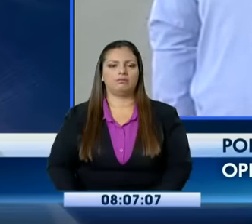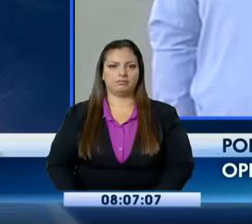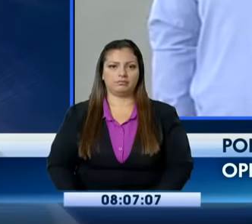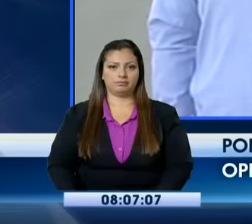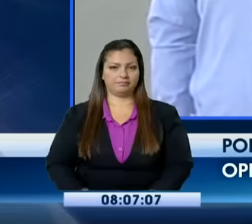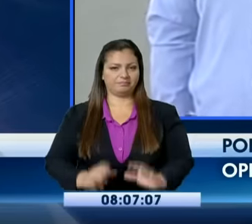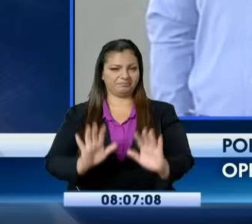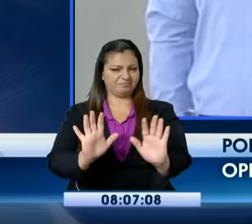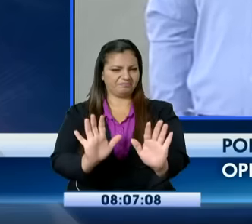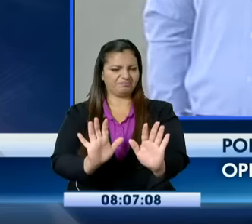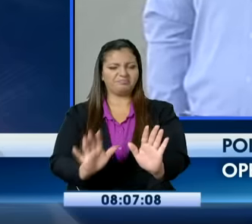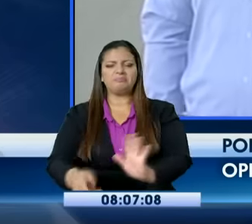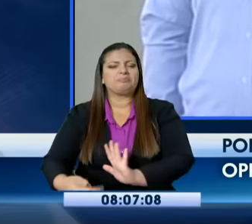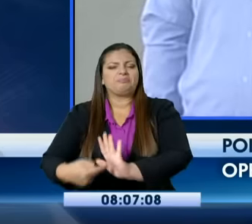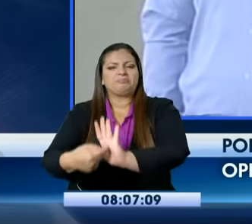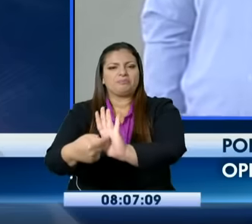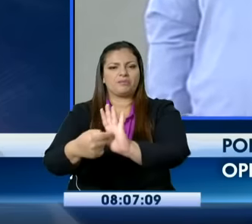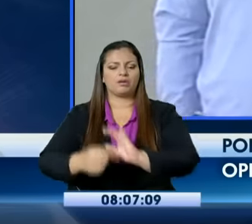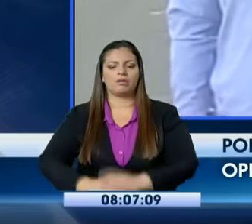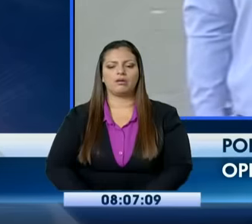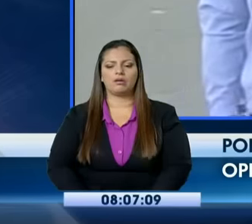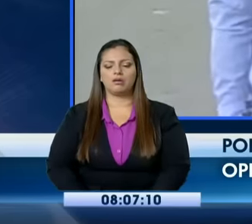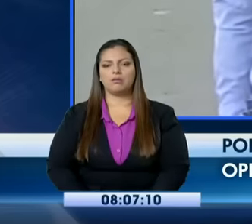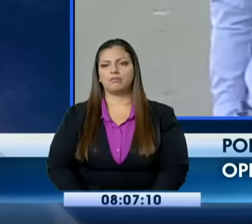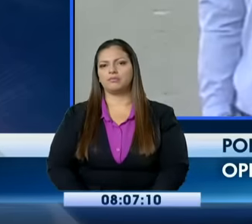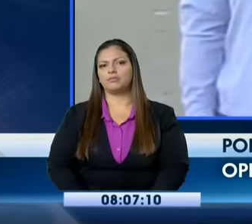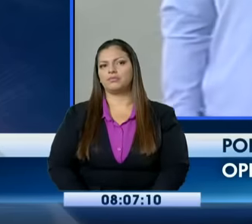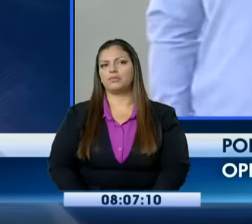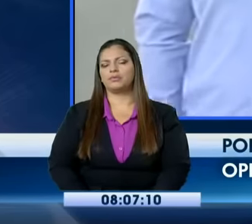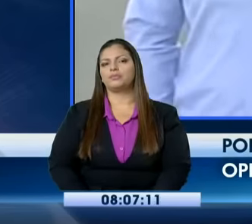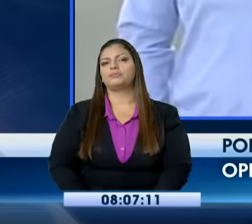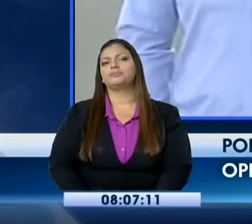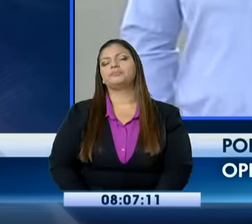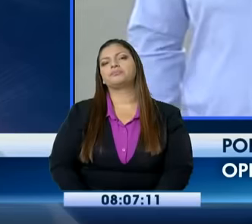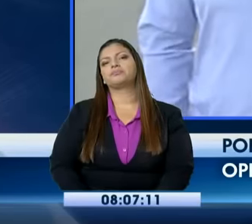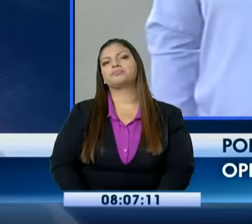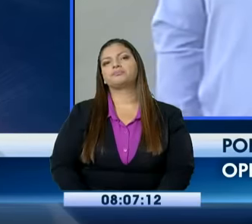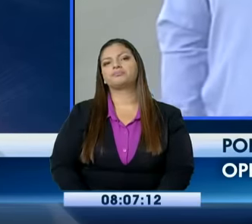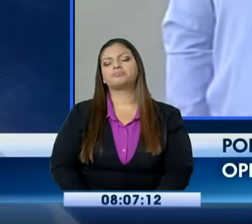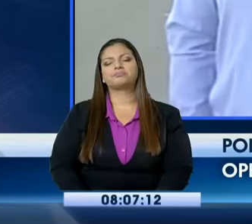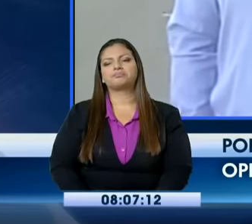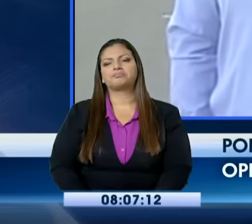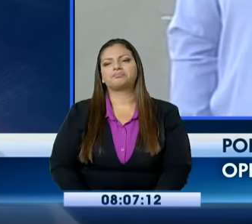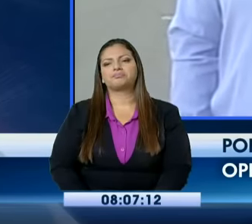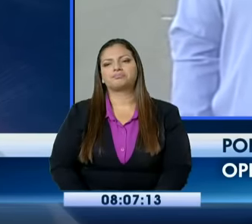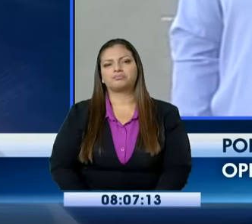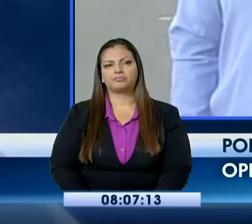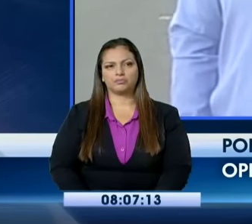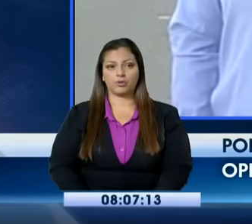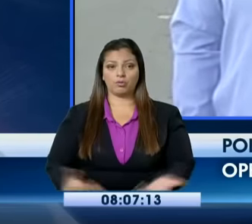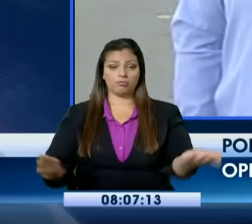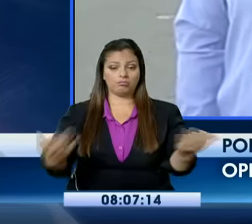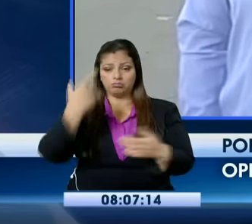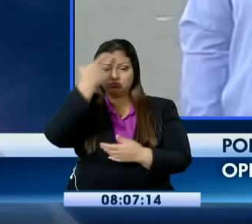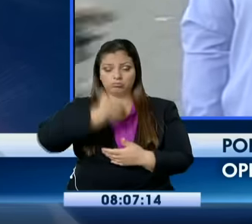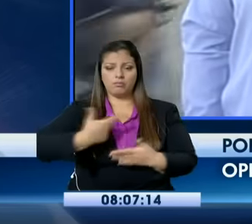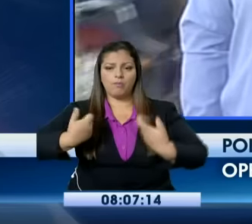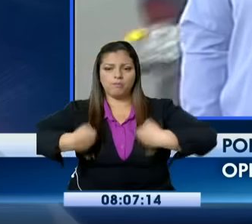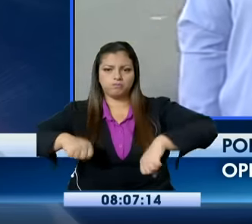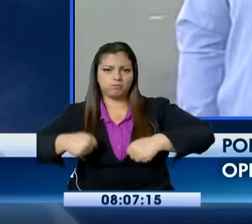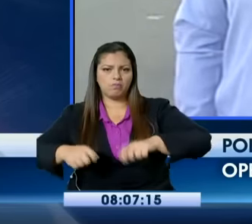me encantaría saber qué dirían o qué dirán después si acaso este sujeto, esta persona, este